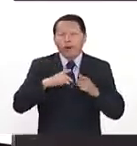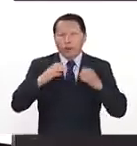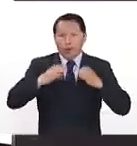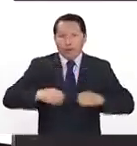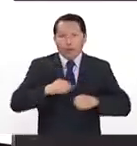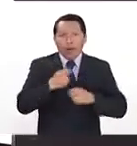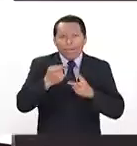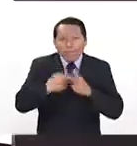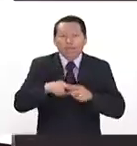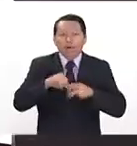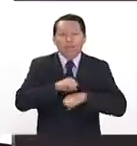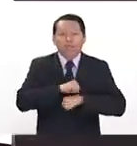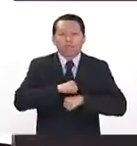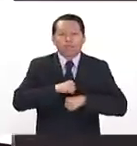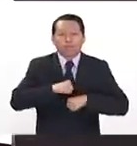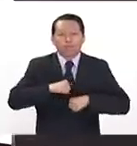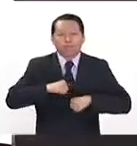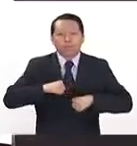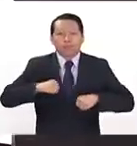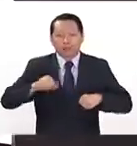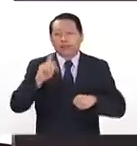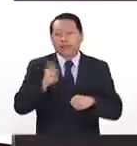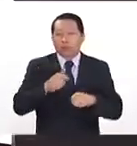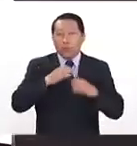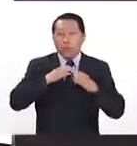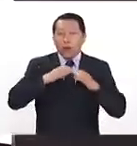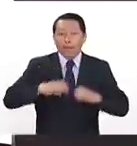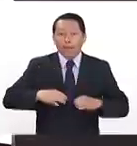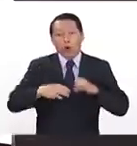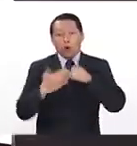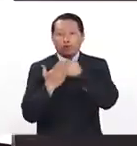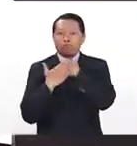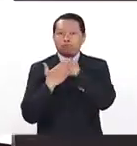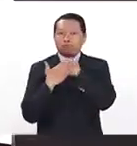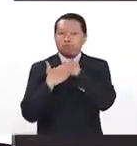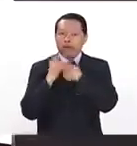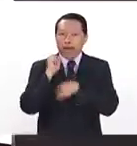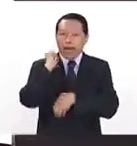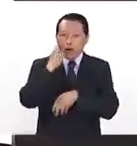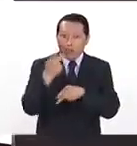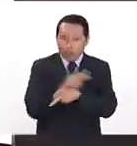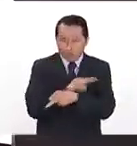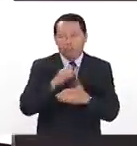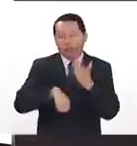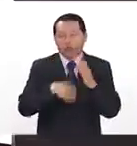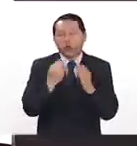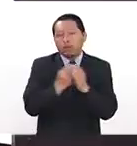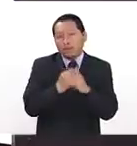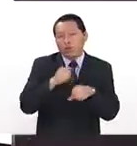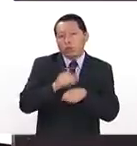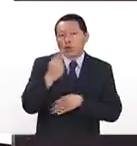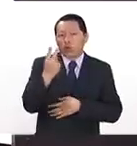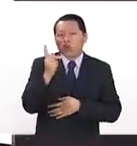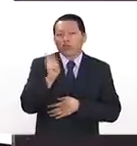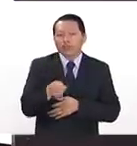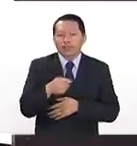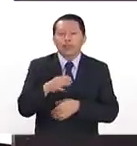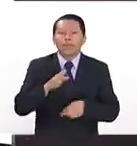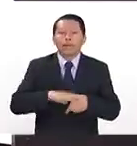es una alerta que nos está diciendo el cuerpo, algo está pasando aquí. ¿Cuáles son síntomas? Por ejemplo, en diabetes tipo 2, aumento en la